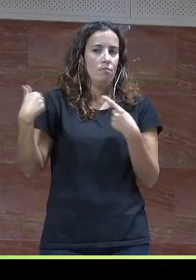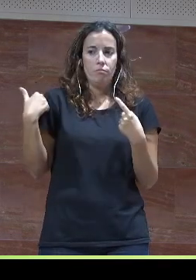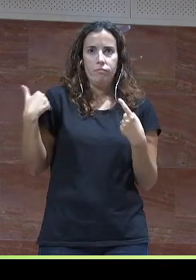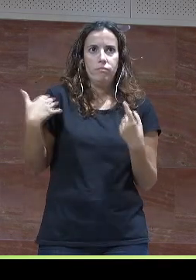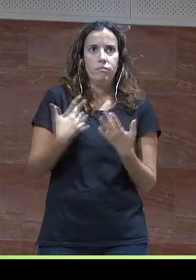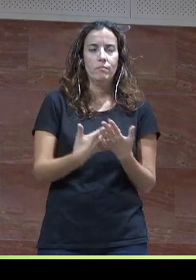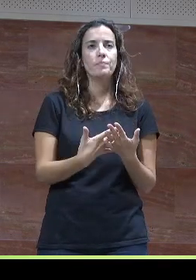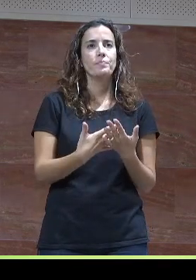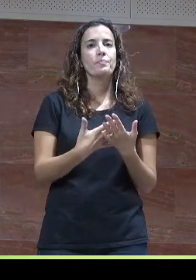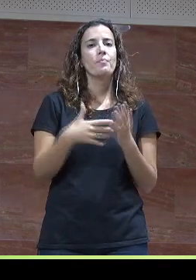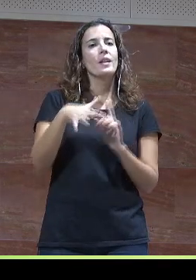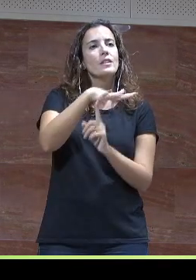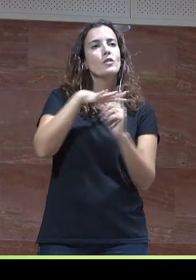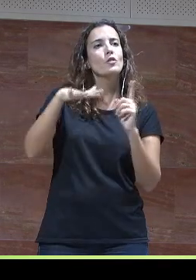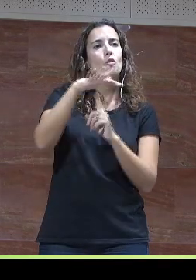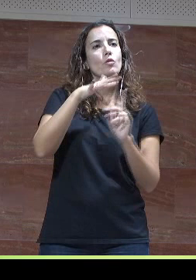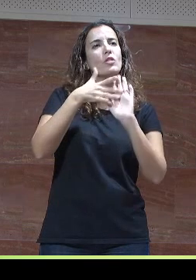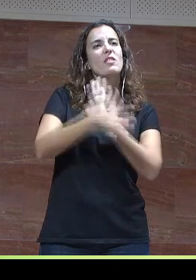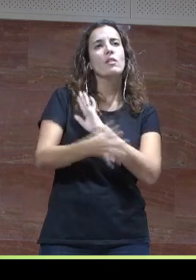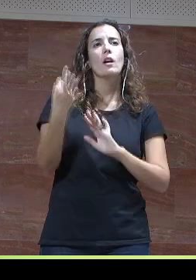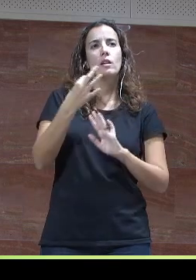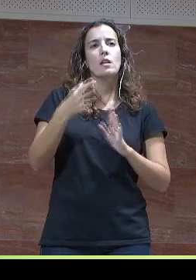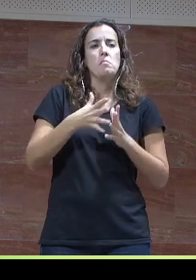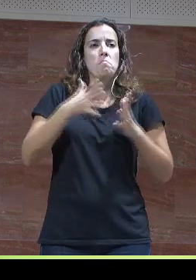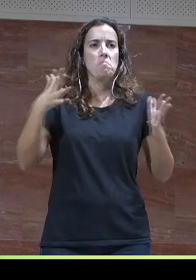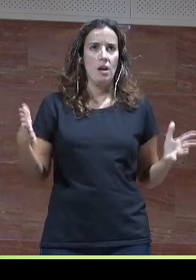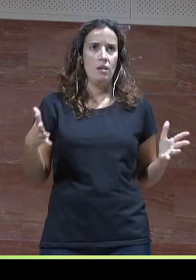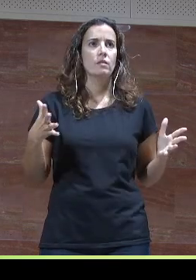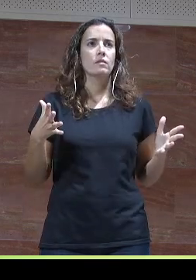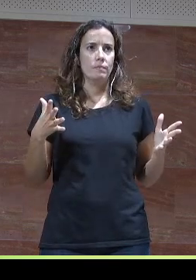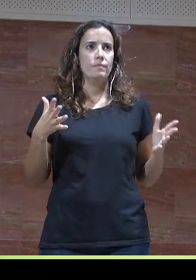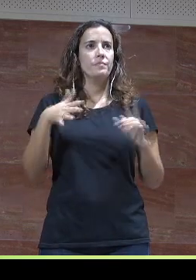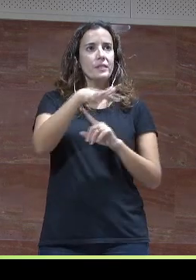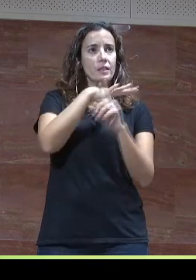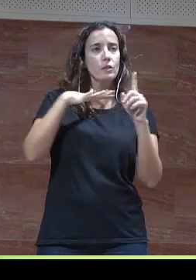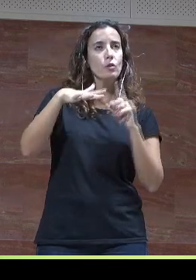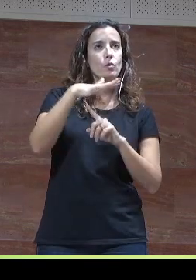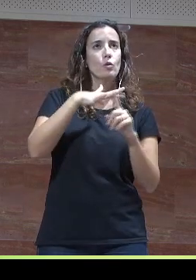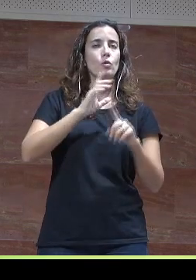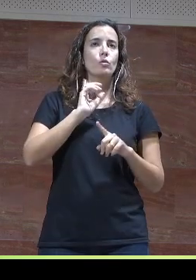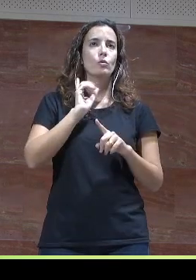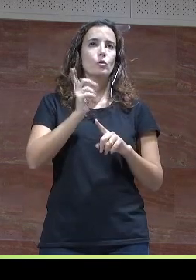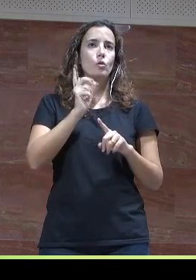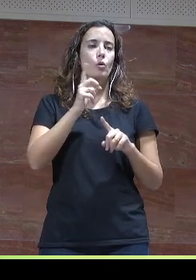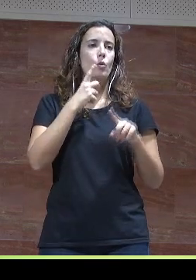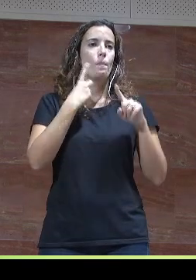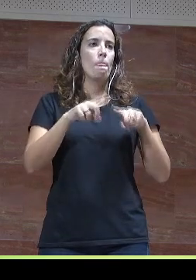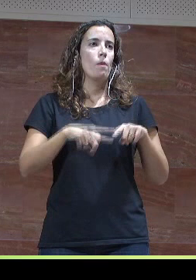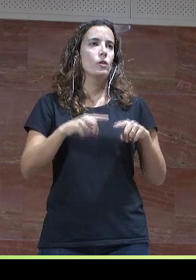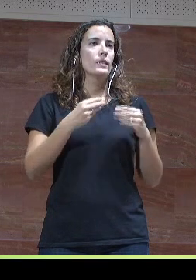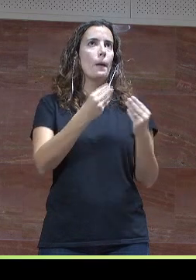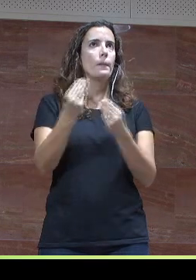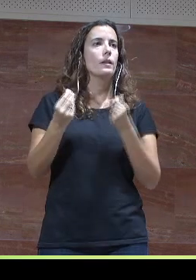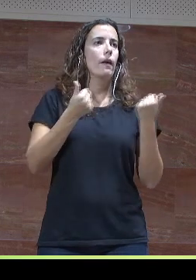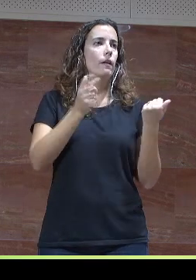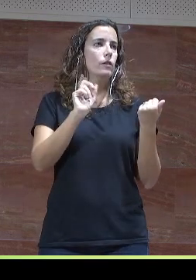mucho. El entorno es algo bastante más amplio, que tiene que ver no solamente con los elementos ambientales